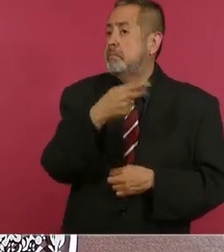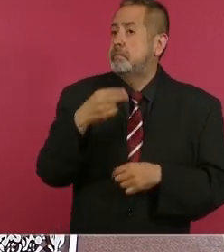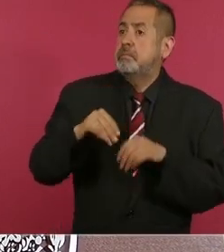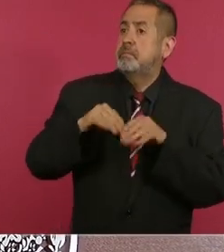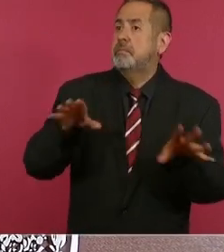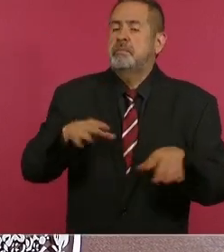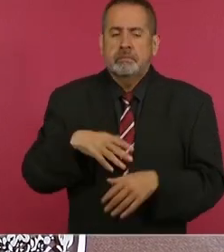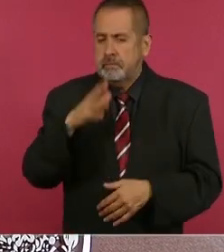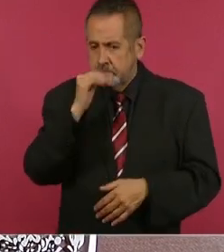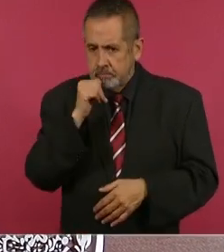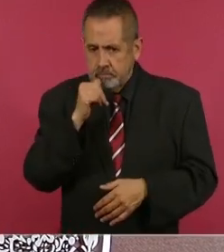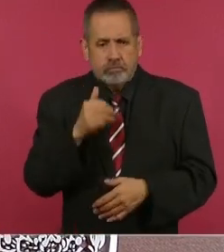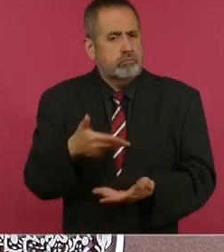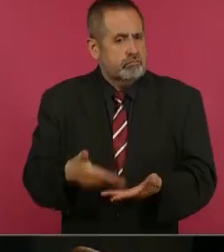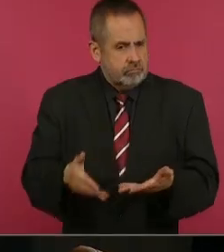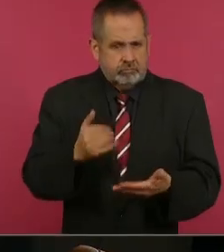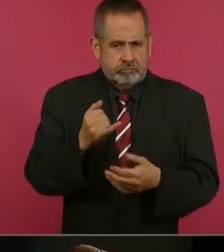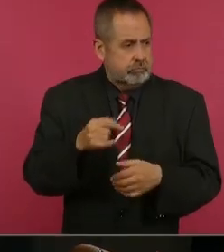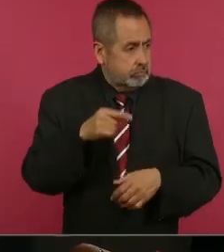ahora ya